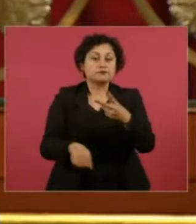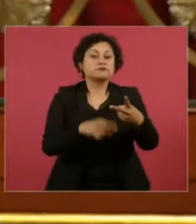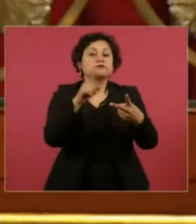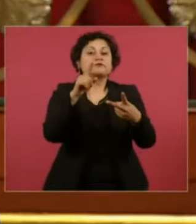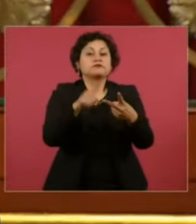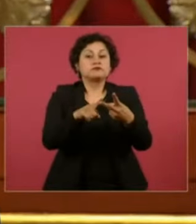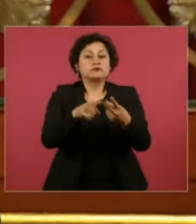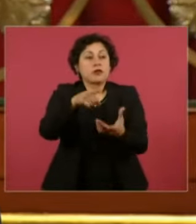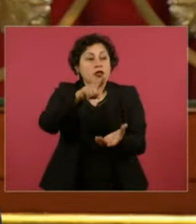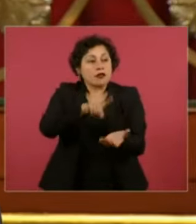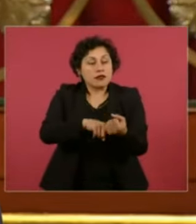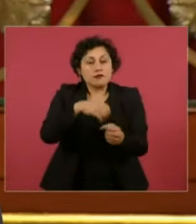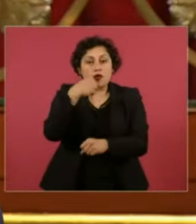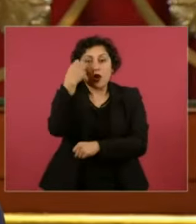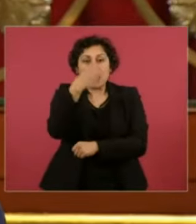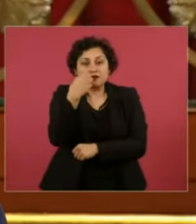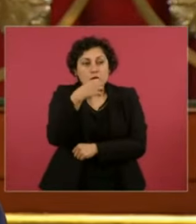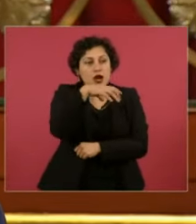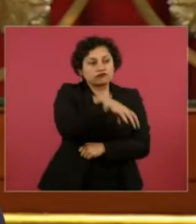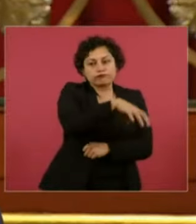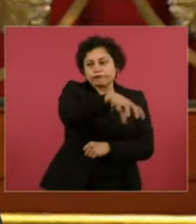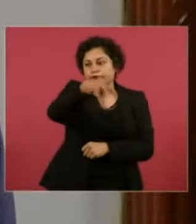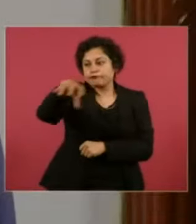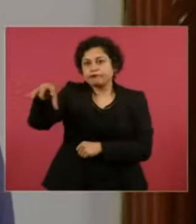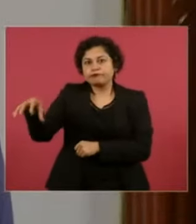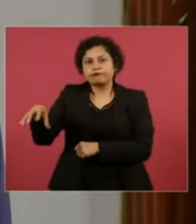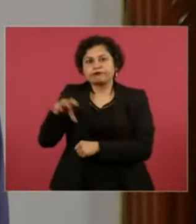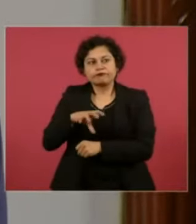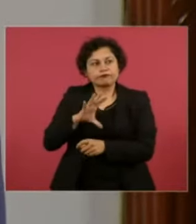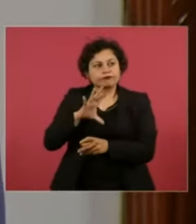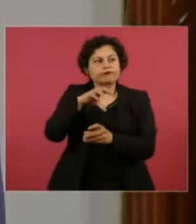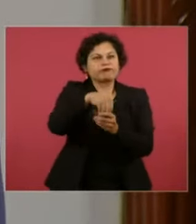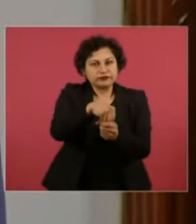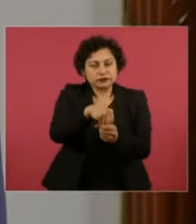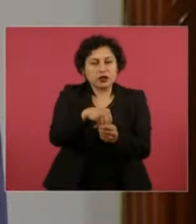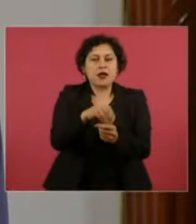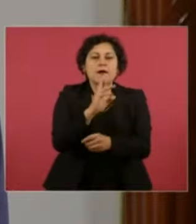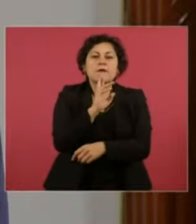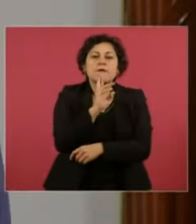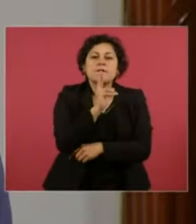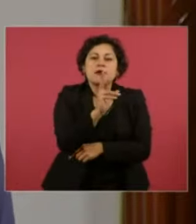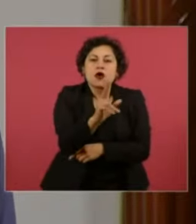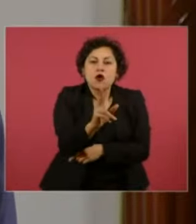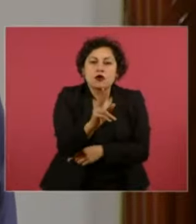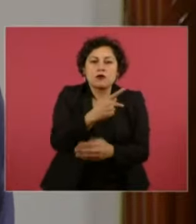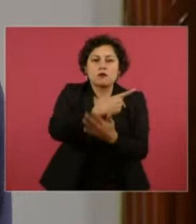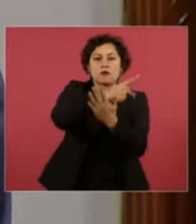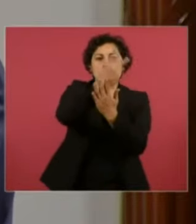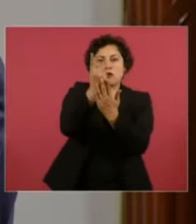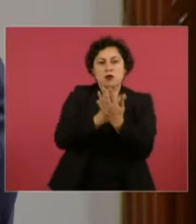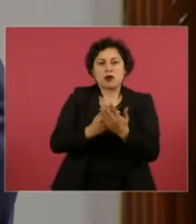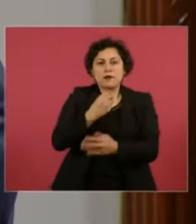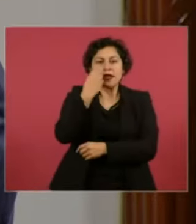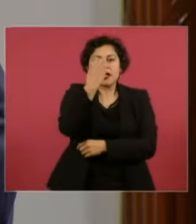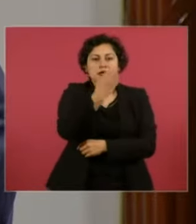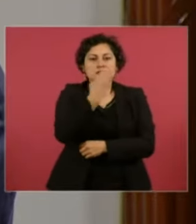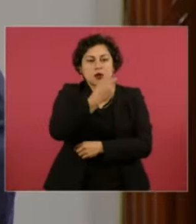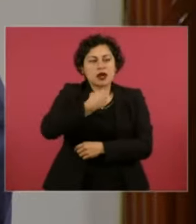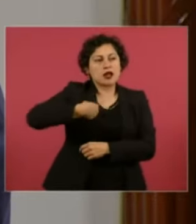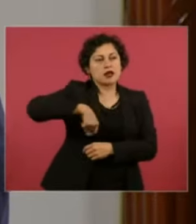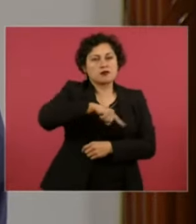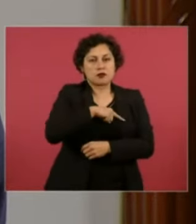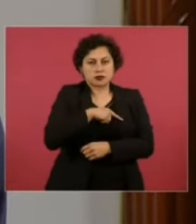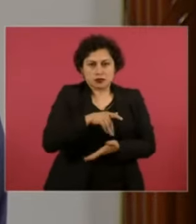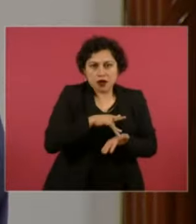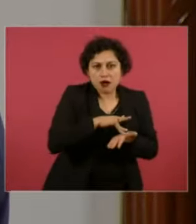si lo fueron ya a nivel de la Suprema Corte de Justicia de la Nación, que hoy está siendo